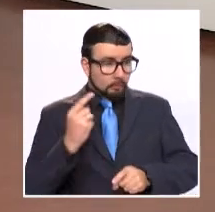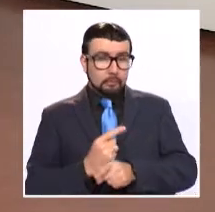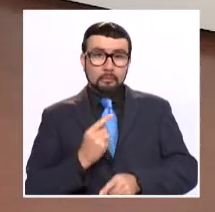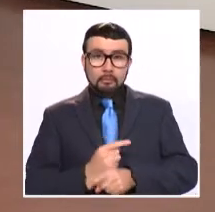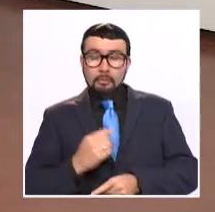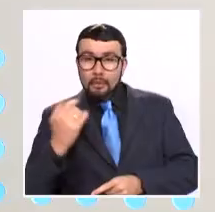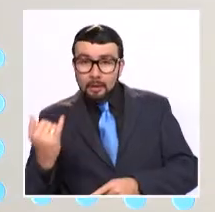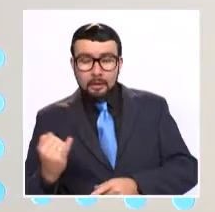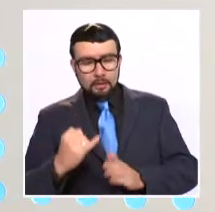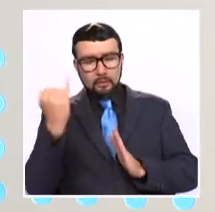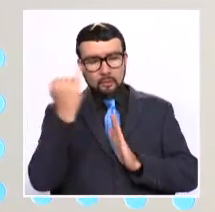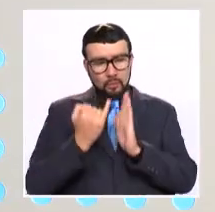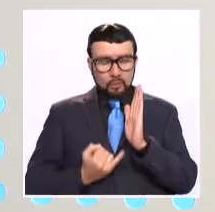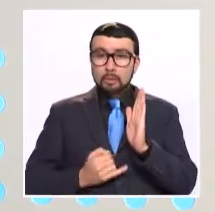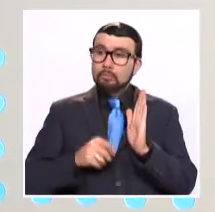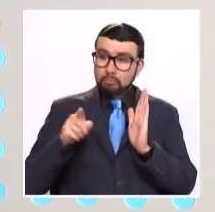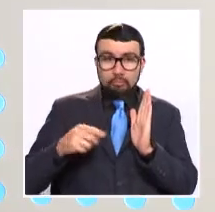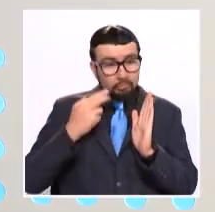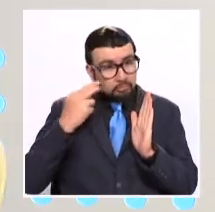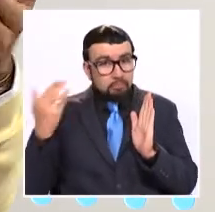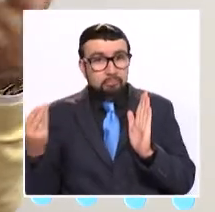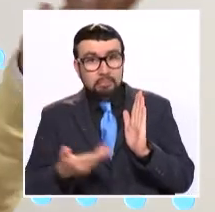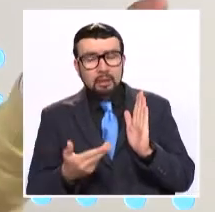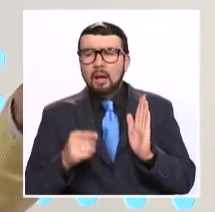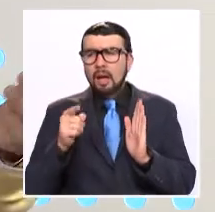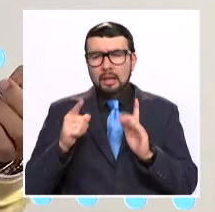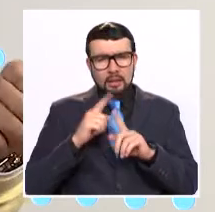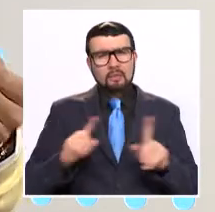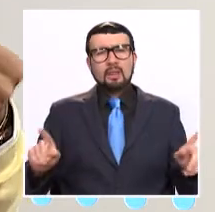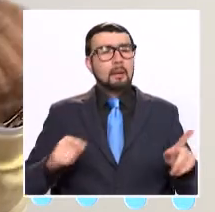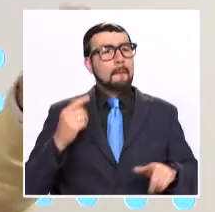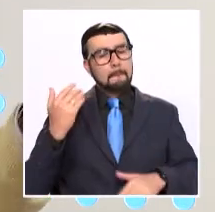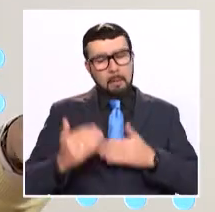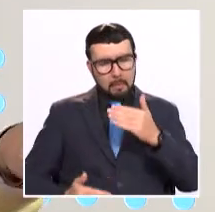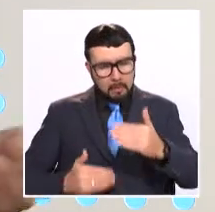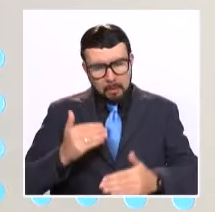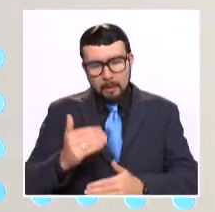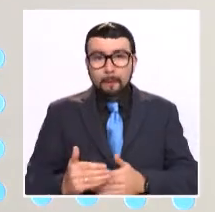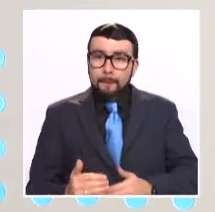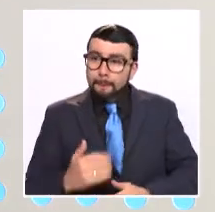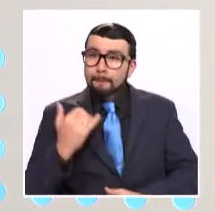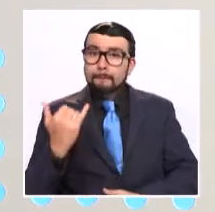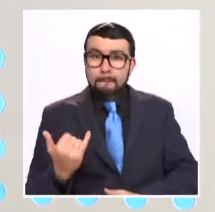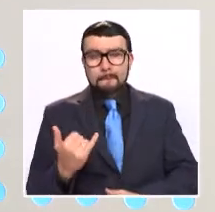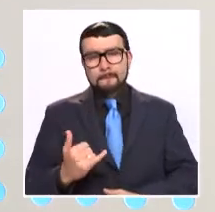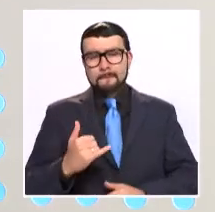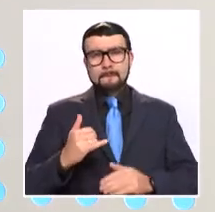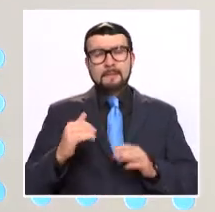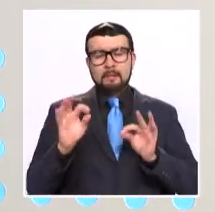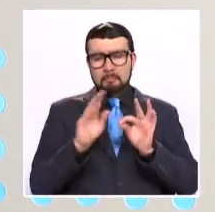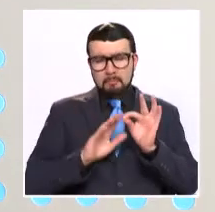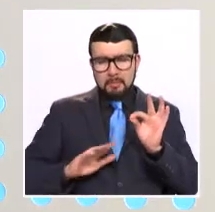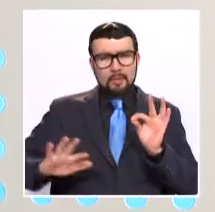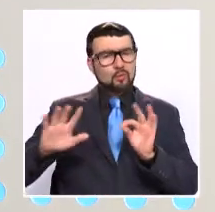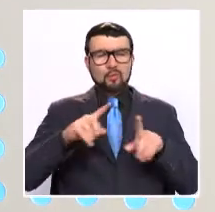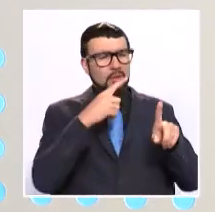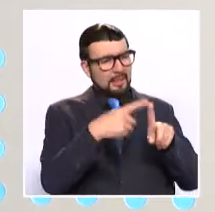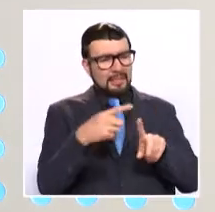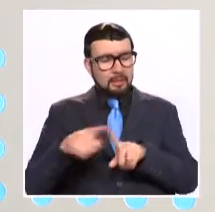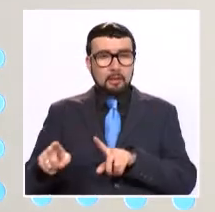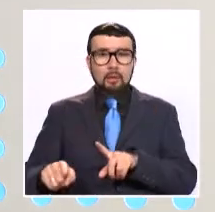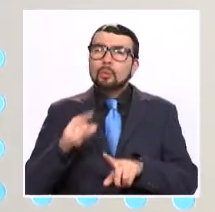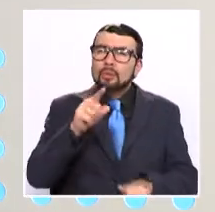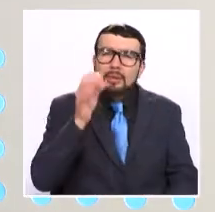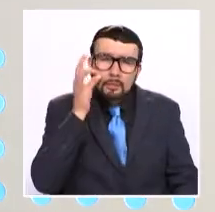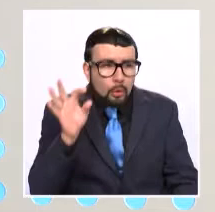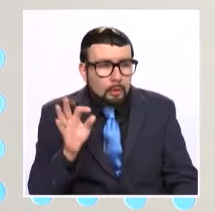veían ustedes en pantalla es diferente, son procesos patológicos con virus diferentes. Yo sé que esta información ustedes de